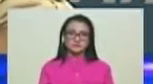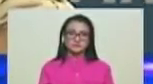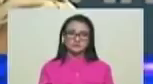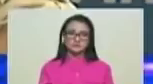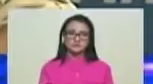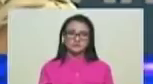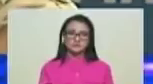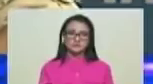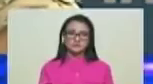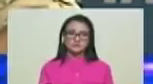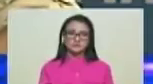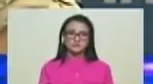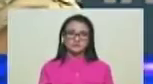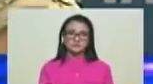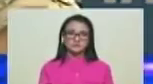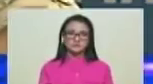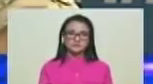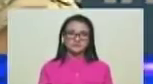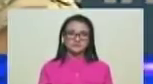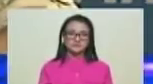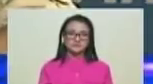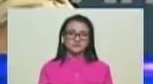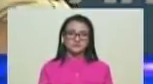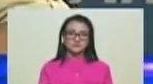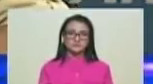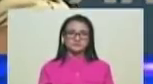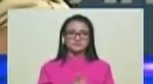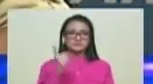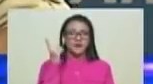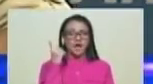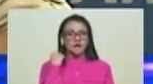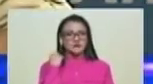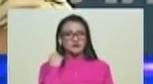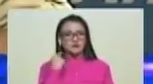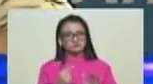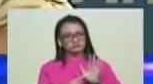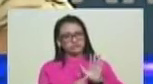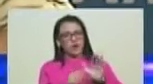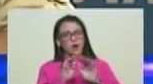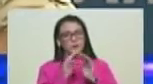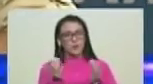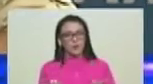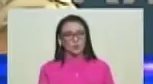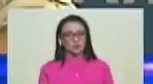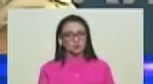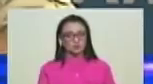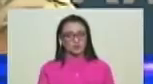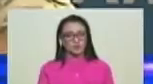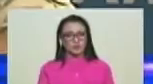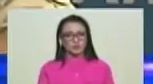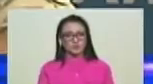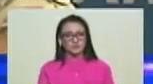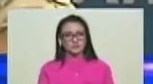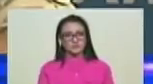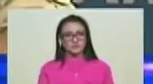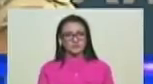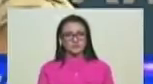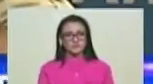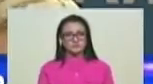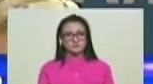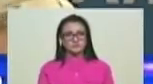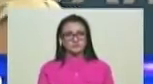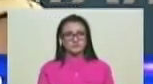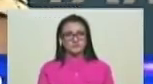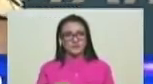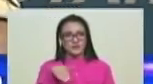dieron una inmensa lección al mundo entero. Una lección, una